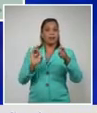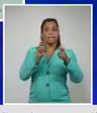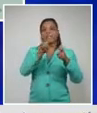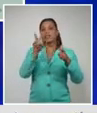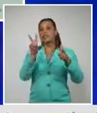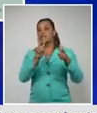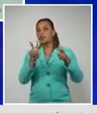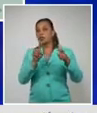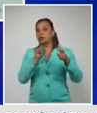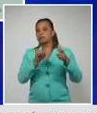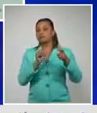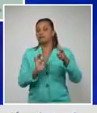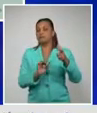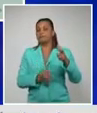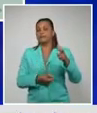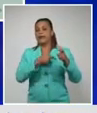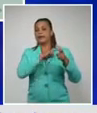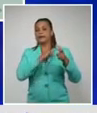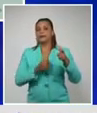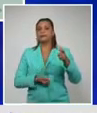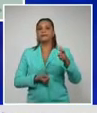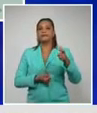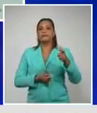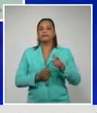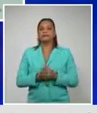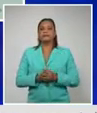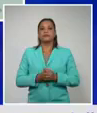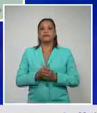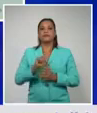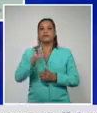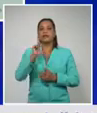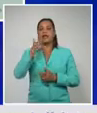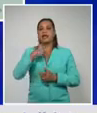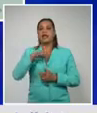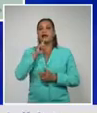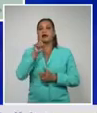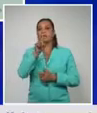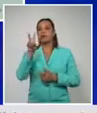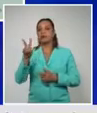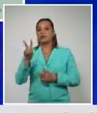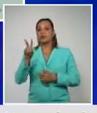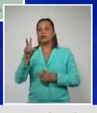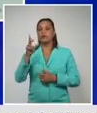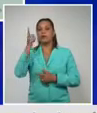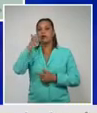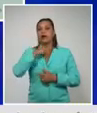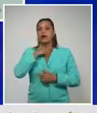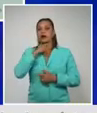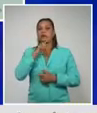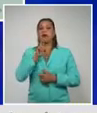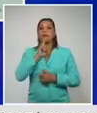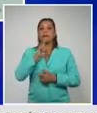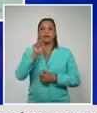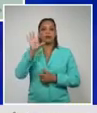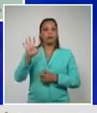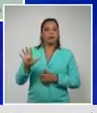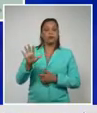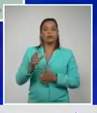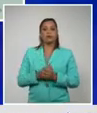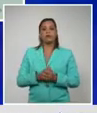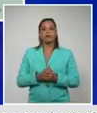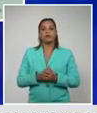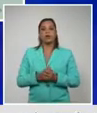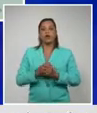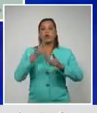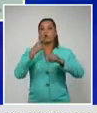casos autóctonos ayer. Lajas con 12, Aguada de Pasajeros 5, Cruces 4, Palmira 2 igual